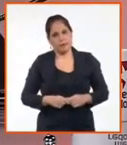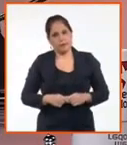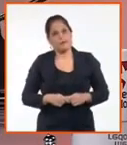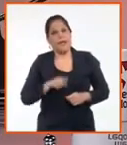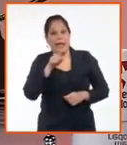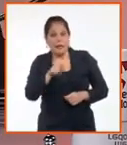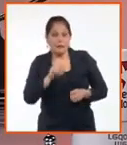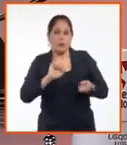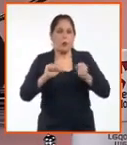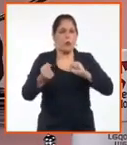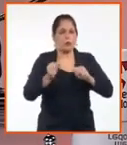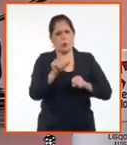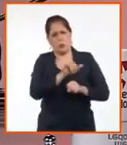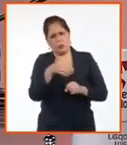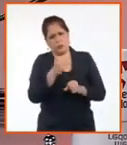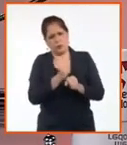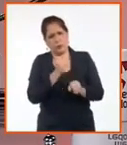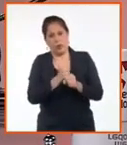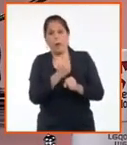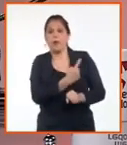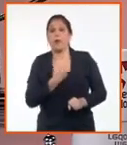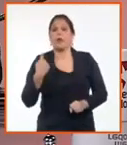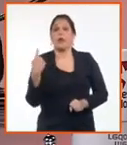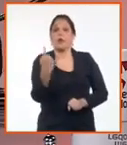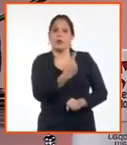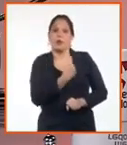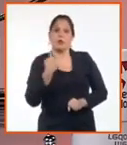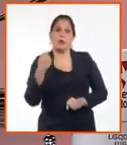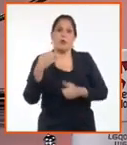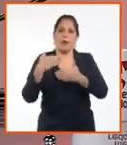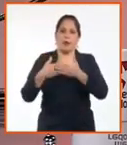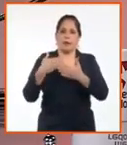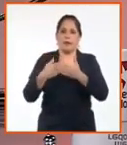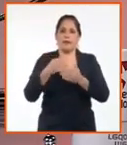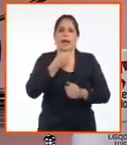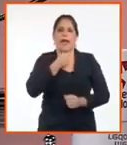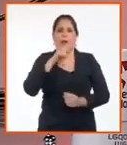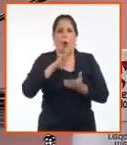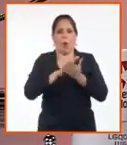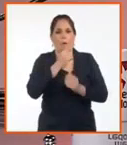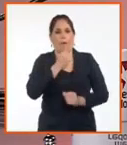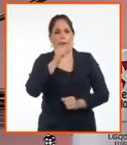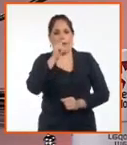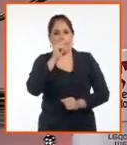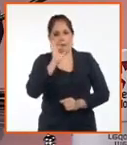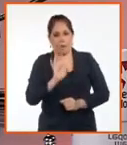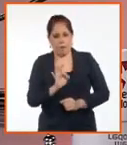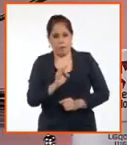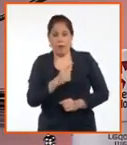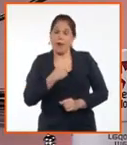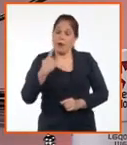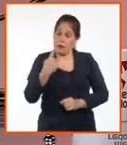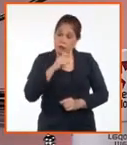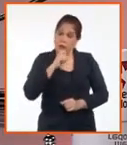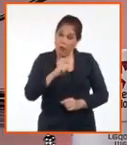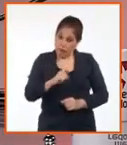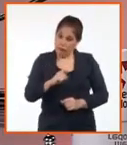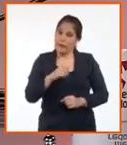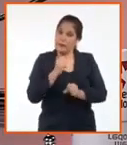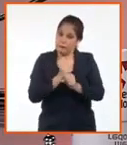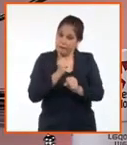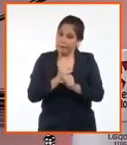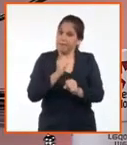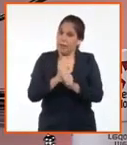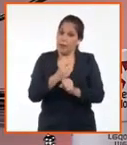también el trabajo de comedy de todo el sistema que tiene montado pero son desafíos tremendos los que tiene